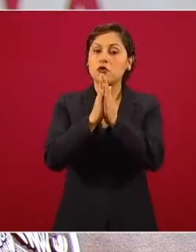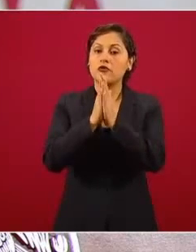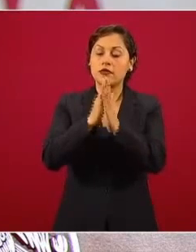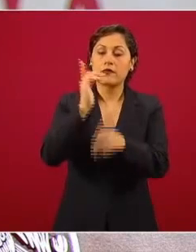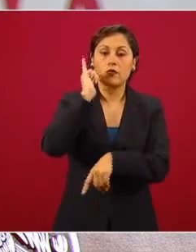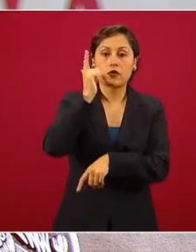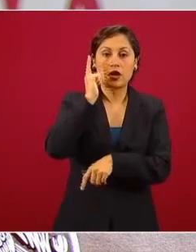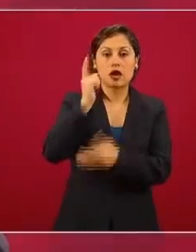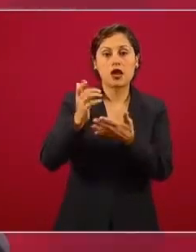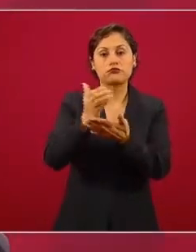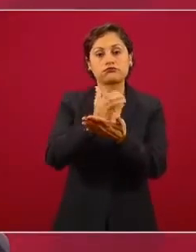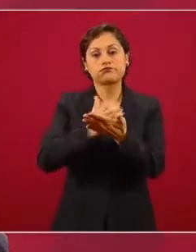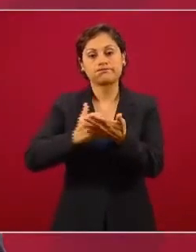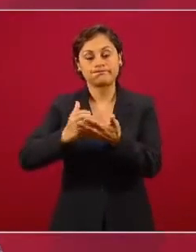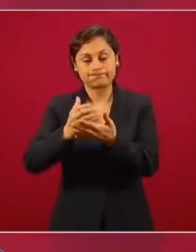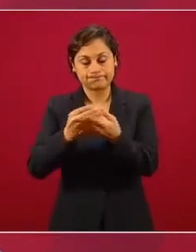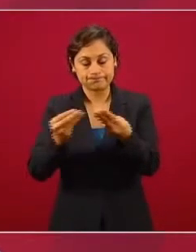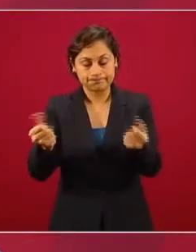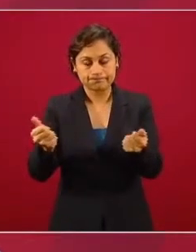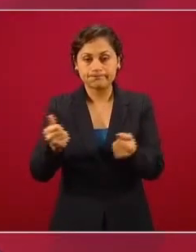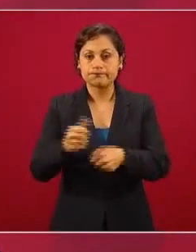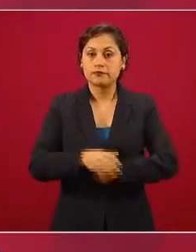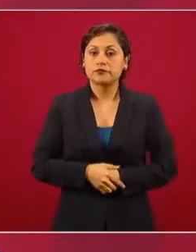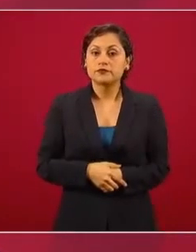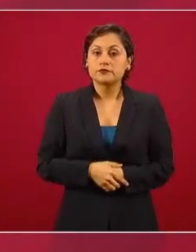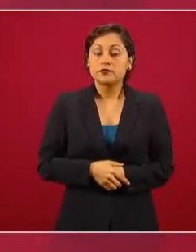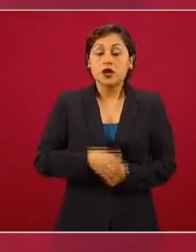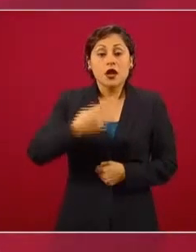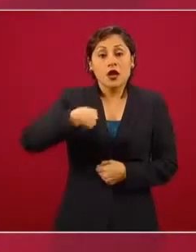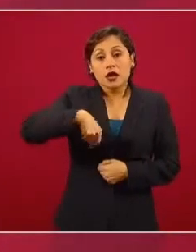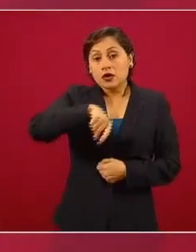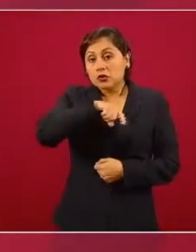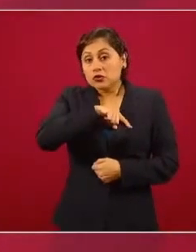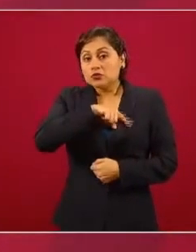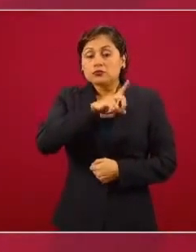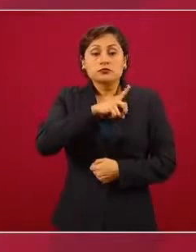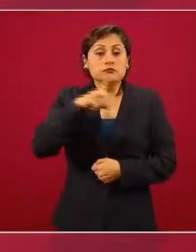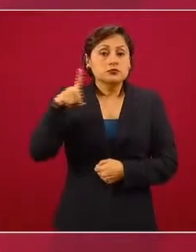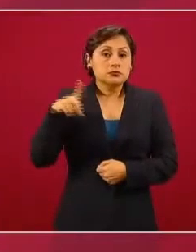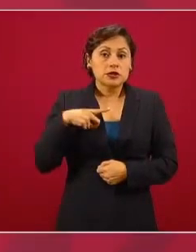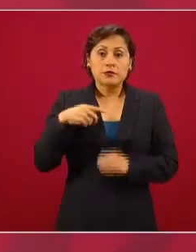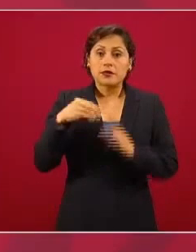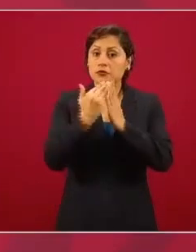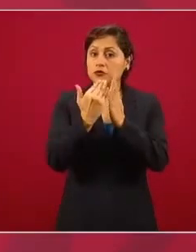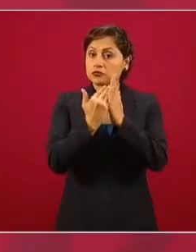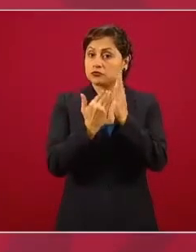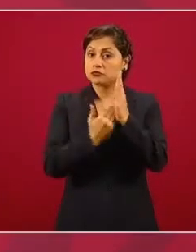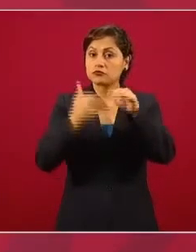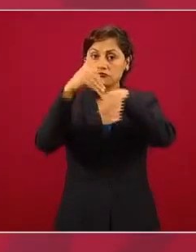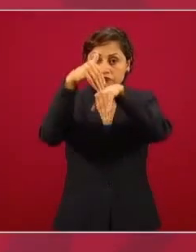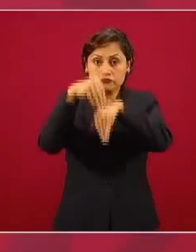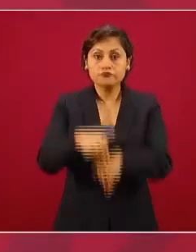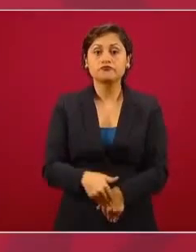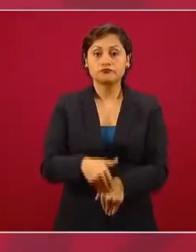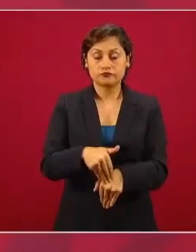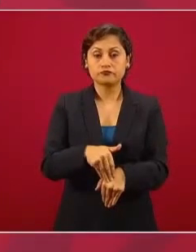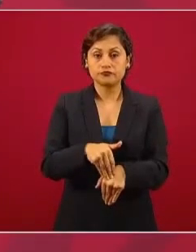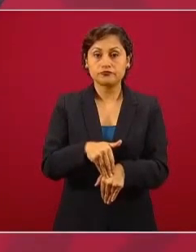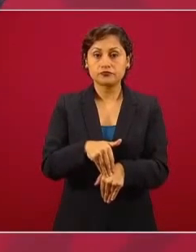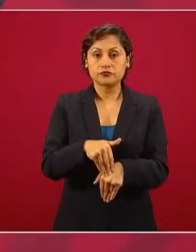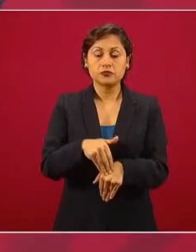recomendaciones, sobre todo lo de la sana distancia, que es lo